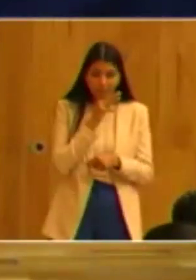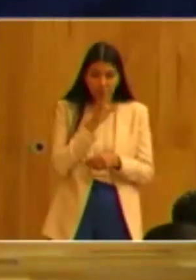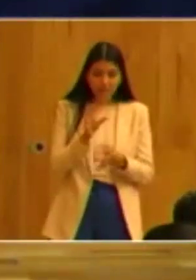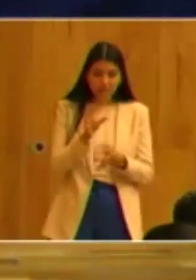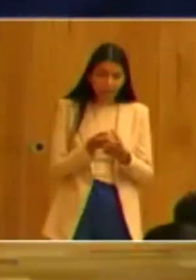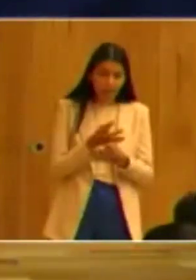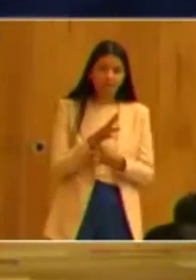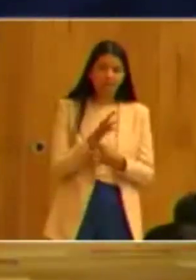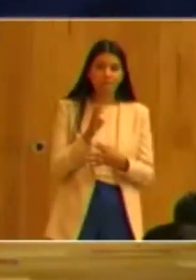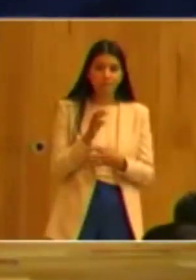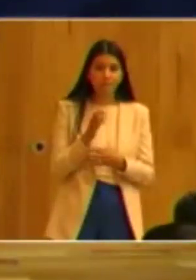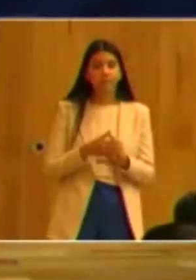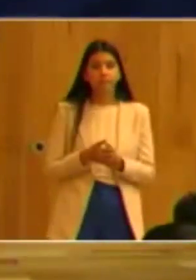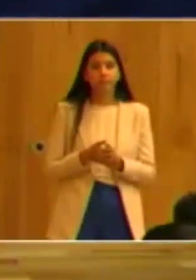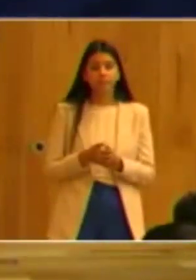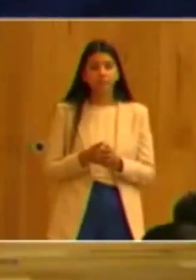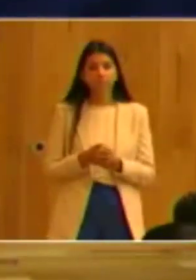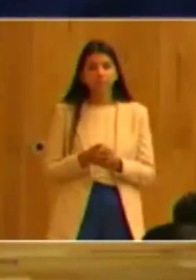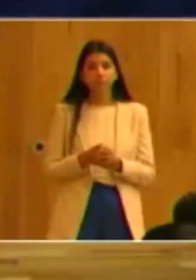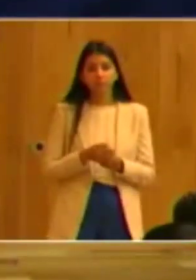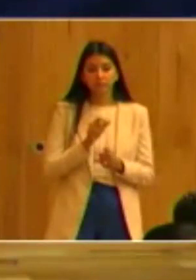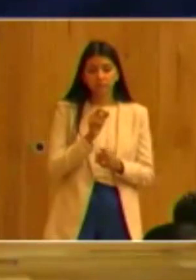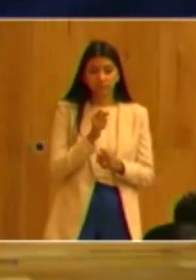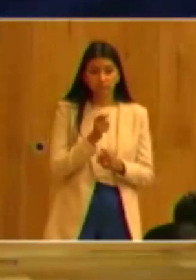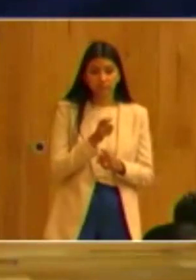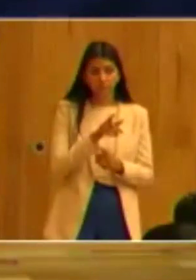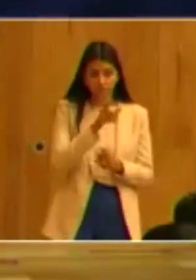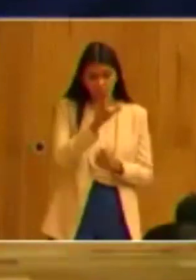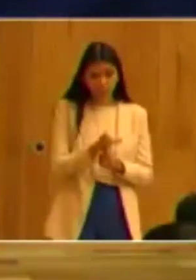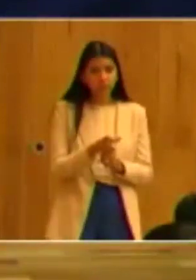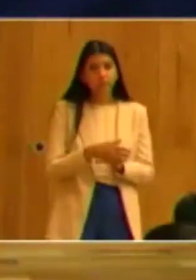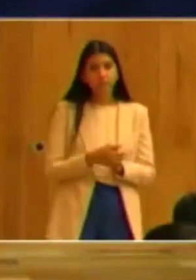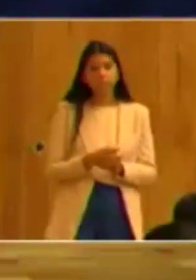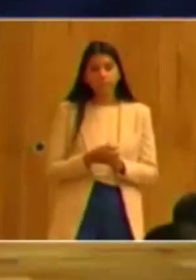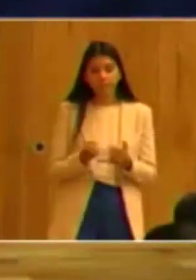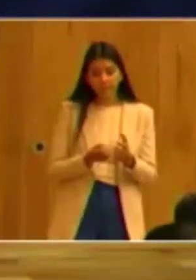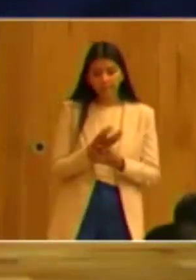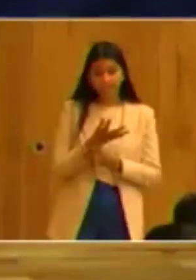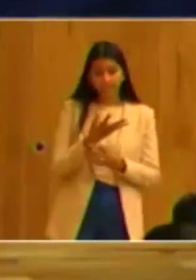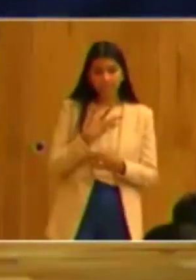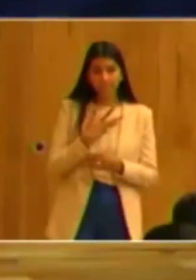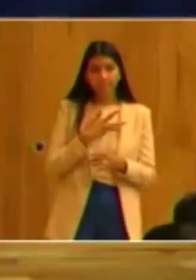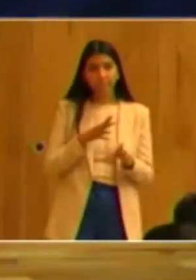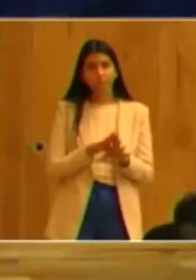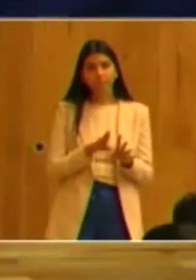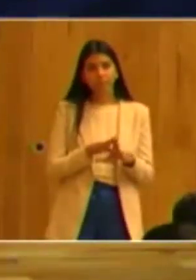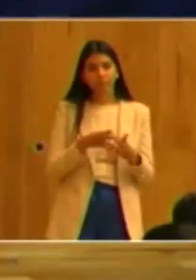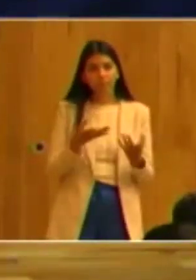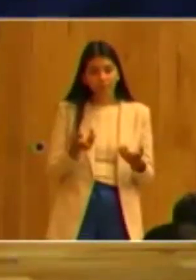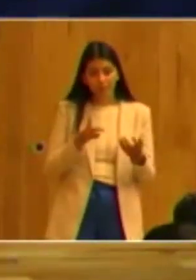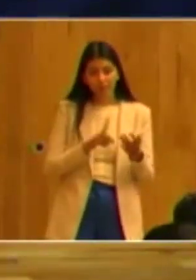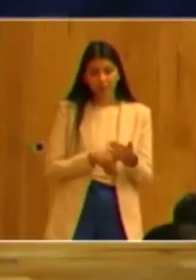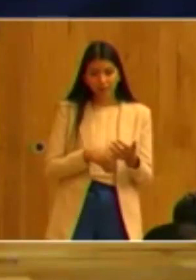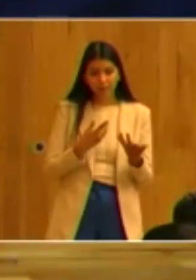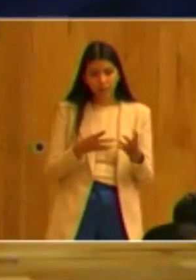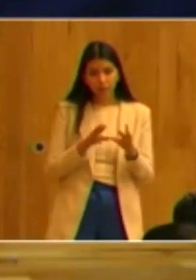ello, entonces, el propio alumbramiento, el propio parto, genera desgarros. No tendría ningún